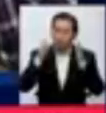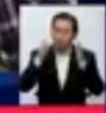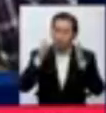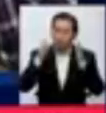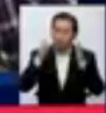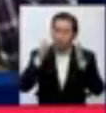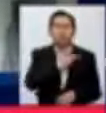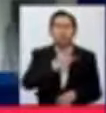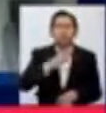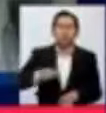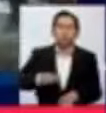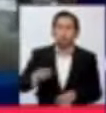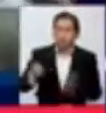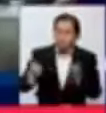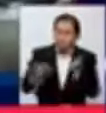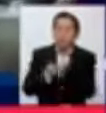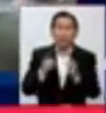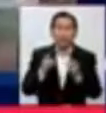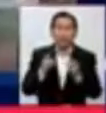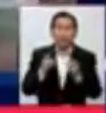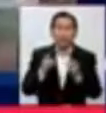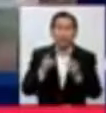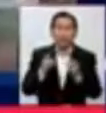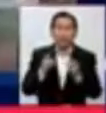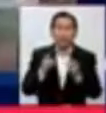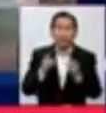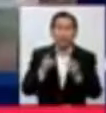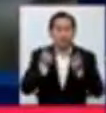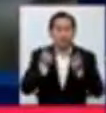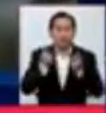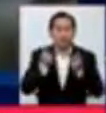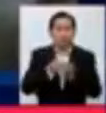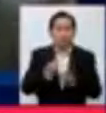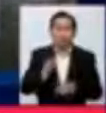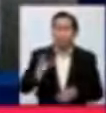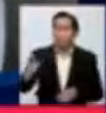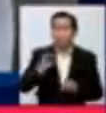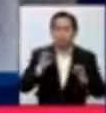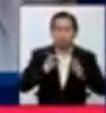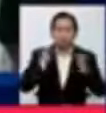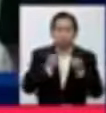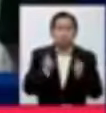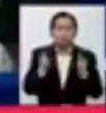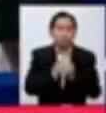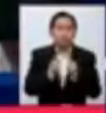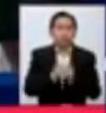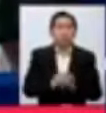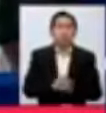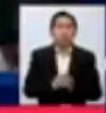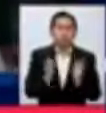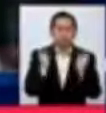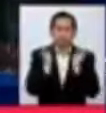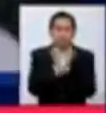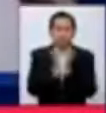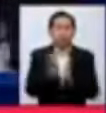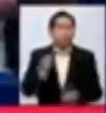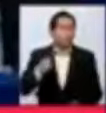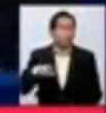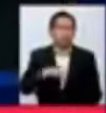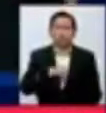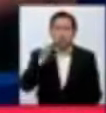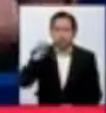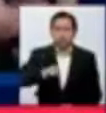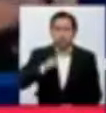entonces de las instituciones que estamos al lado, la Defensoría del Pueblo, por supuesto,